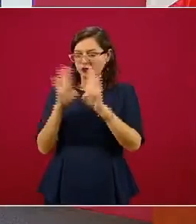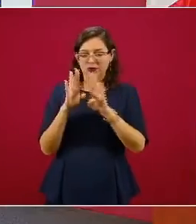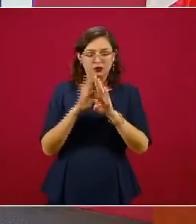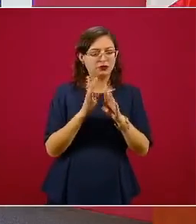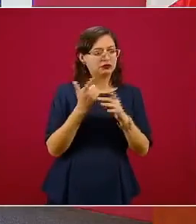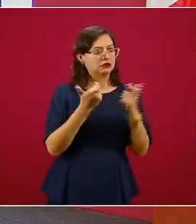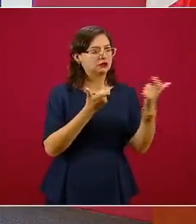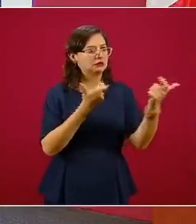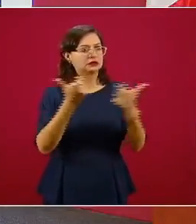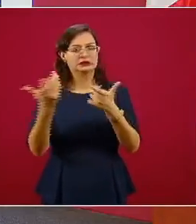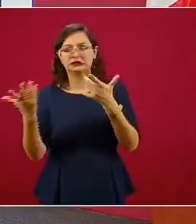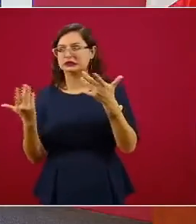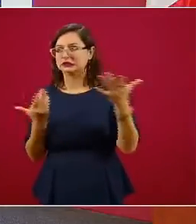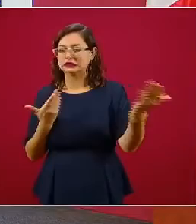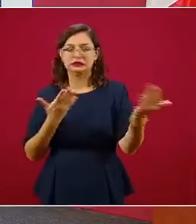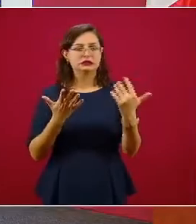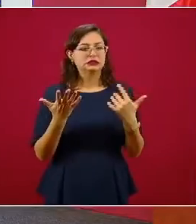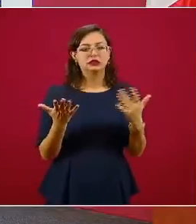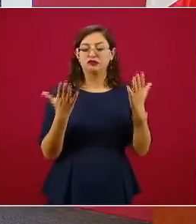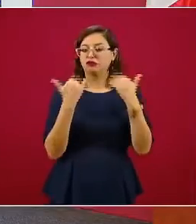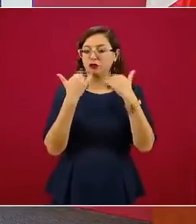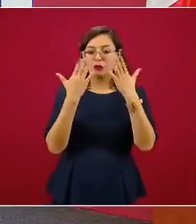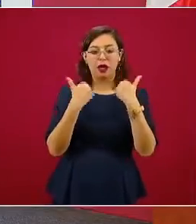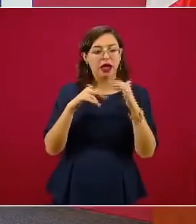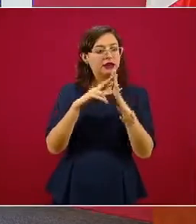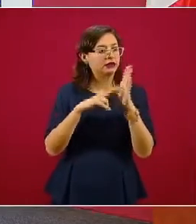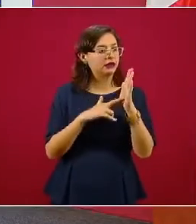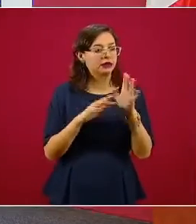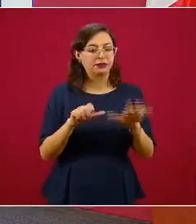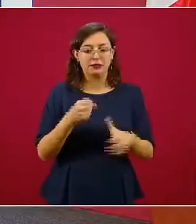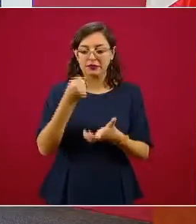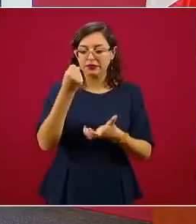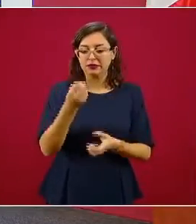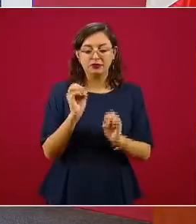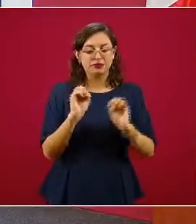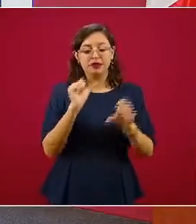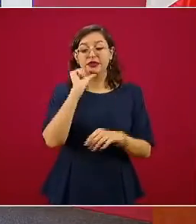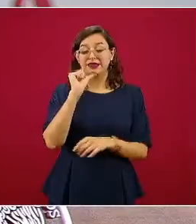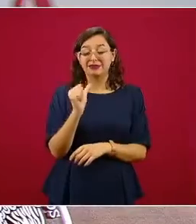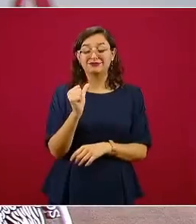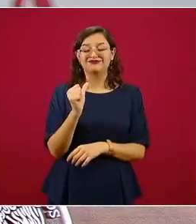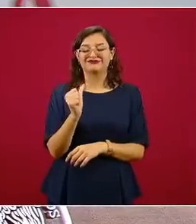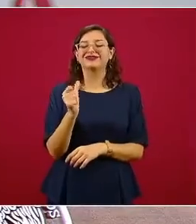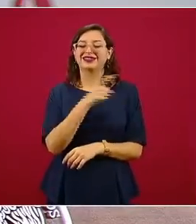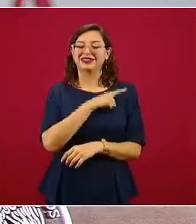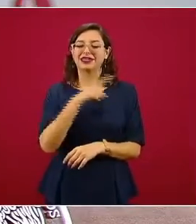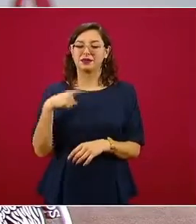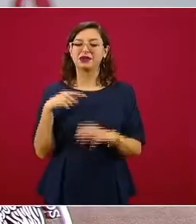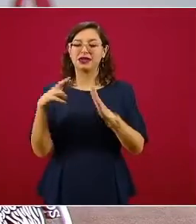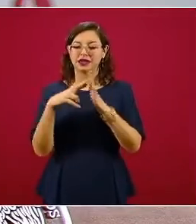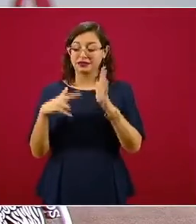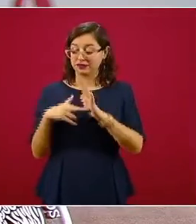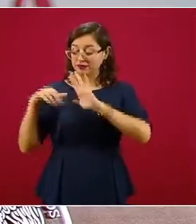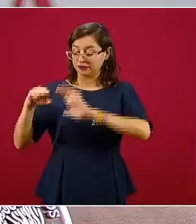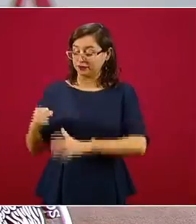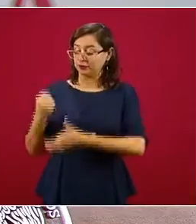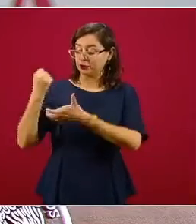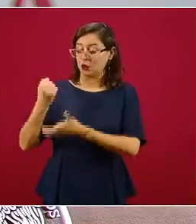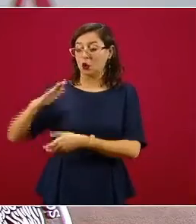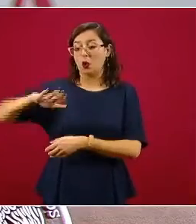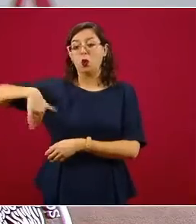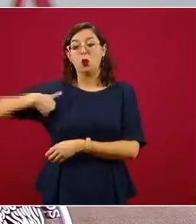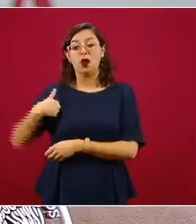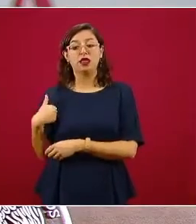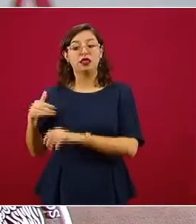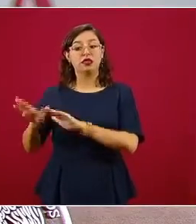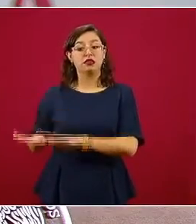pudiera tener, como no había ni reglas ni presupuesto definido, bueno, pues que pudiera tener reglas y presupuesto definido para estar listos para